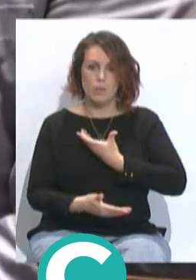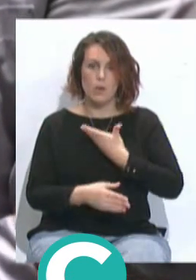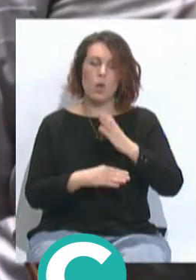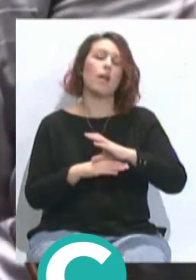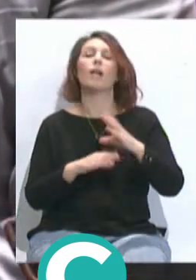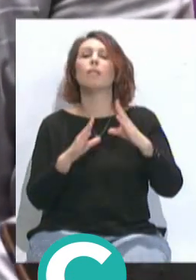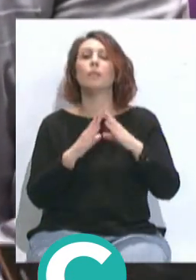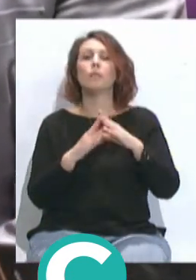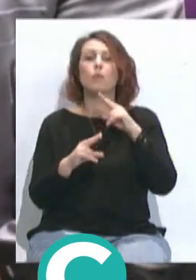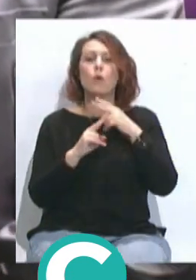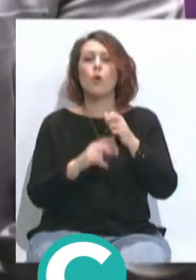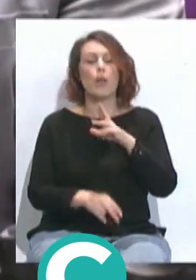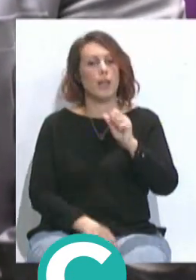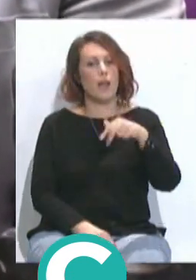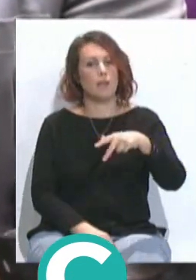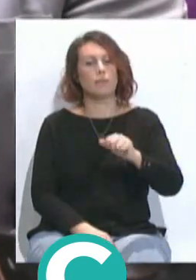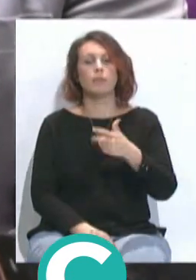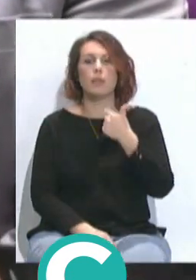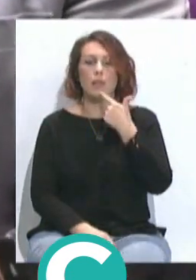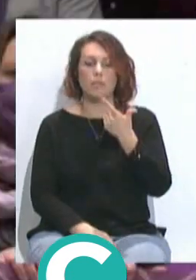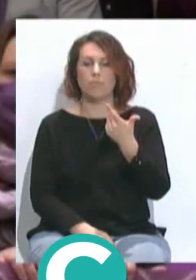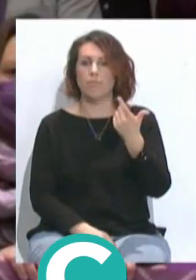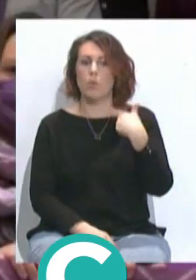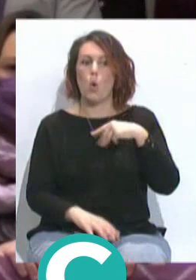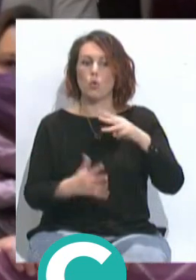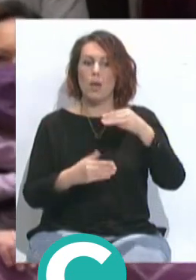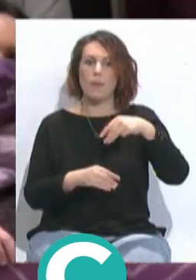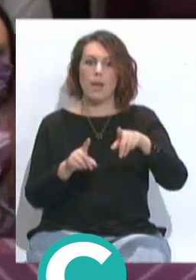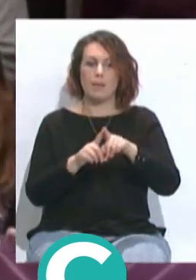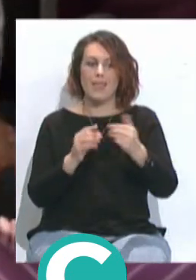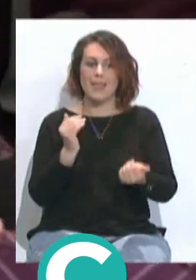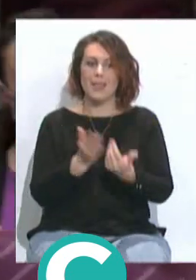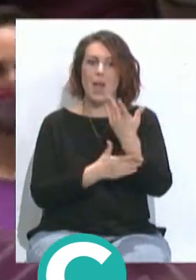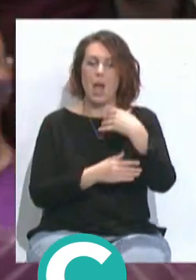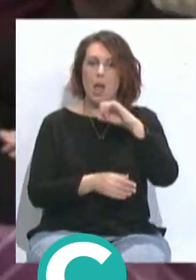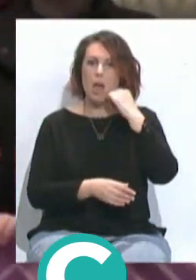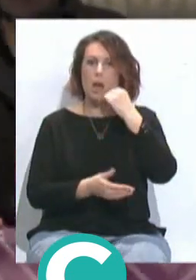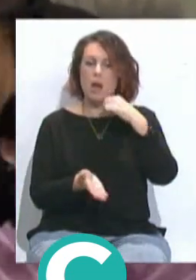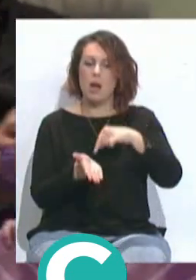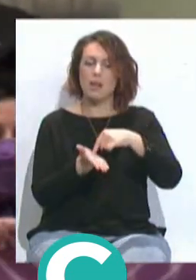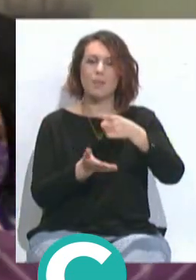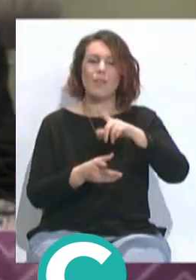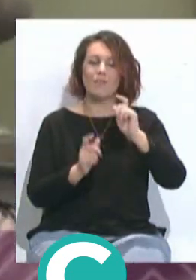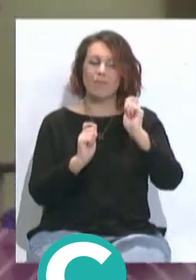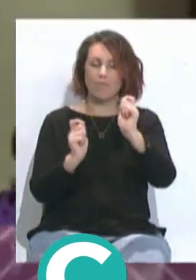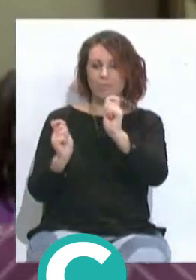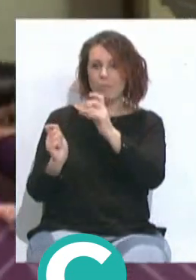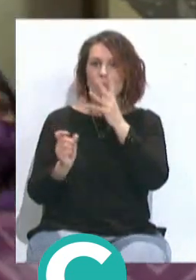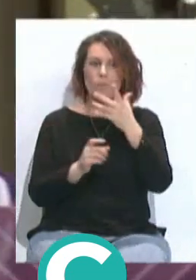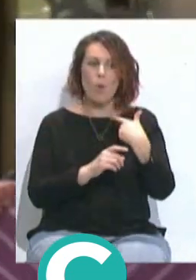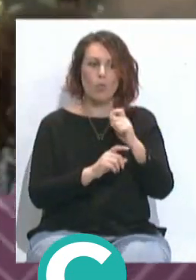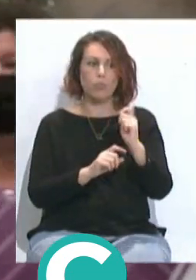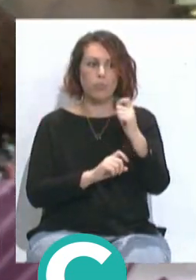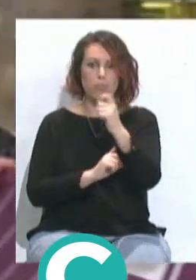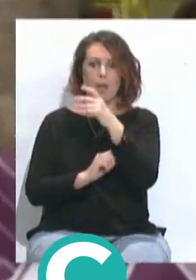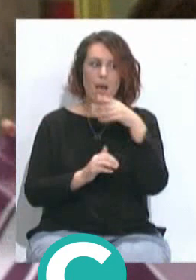La concejala de Feminismos, Lorena Garrón, ha señalado que el 8M es un día de reivindicación pero también de felicitación por todos los logros